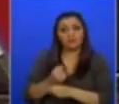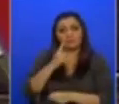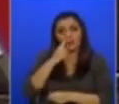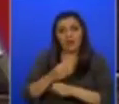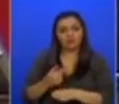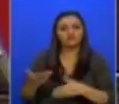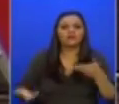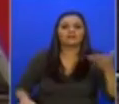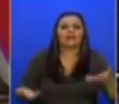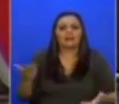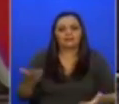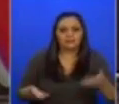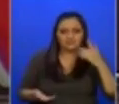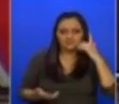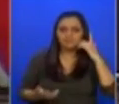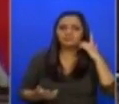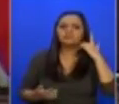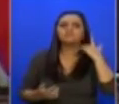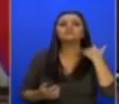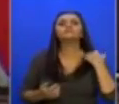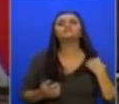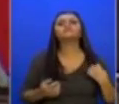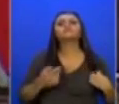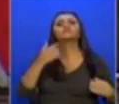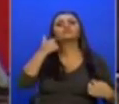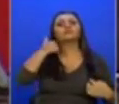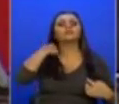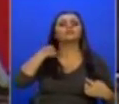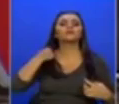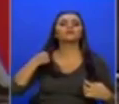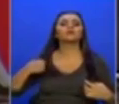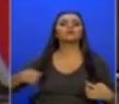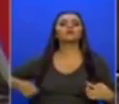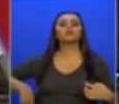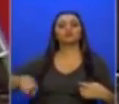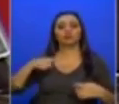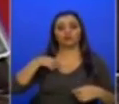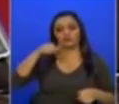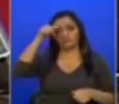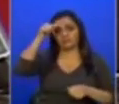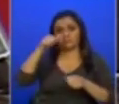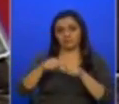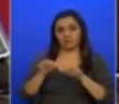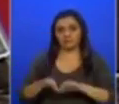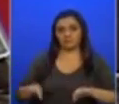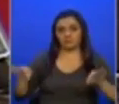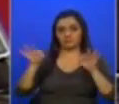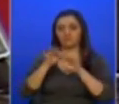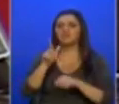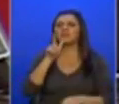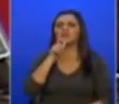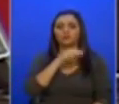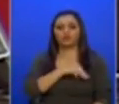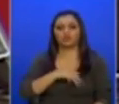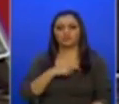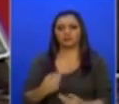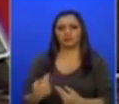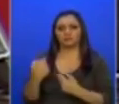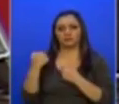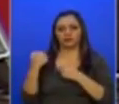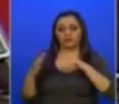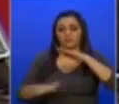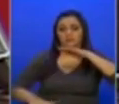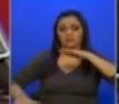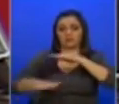habría que recordar primero que el relleno sanitario es competencia municipal. Segundo, y este es el problema, ¿no? La